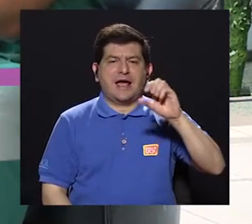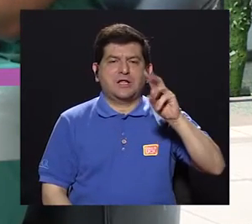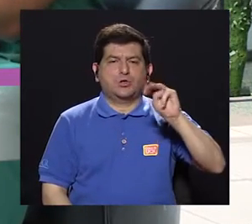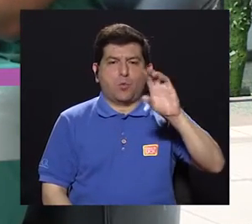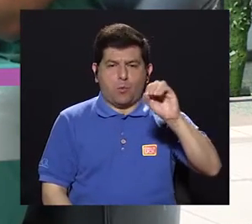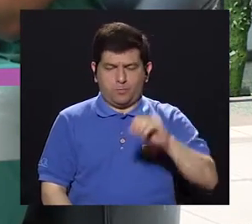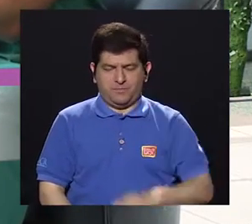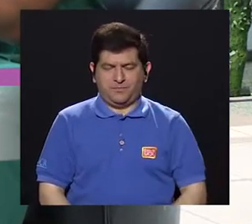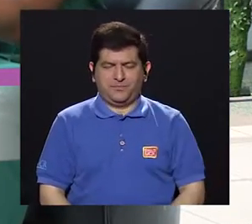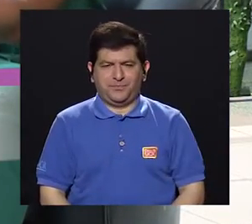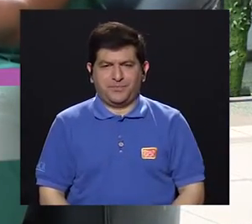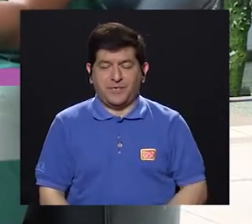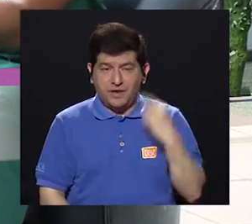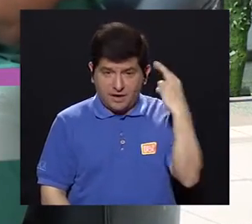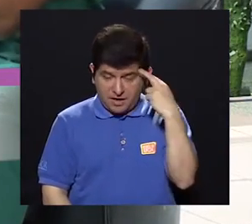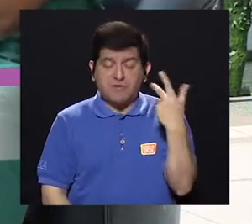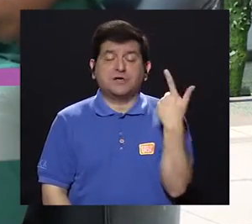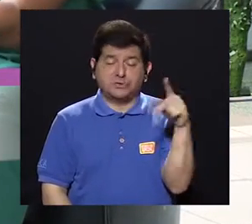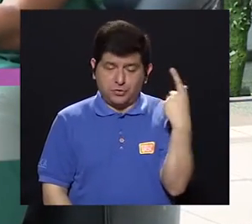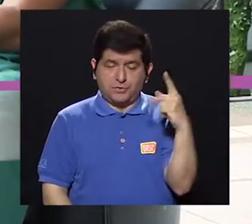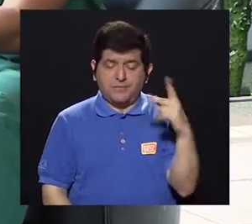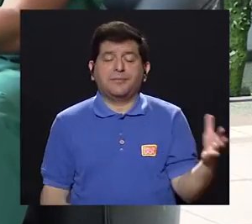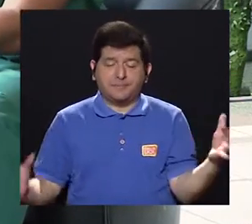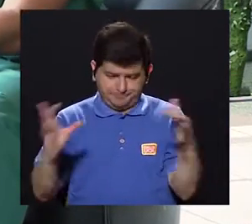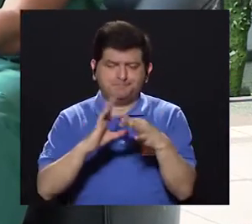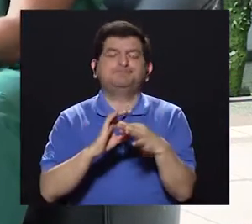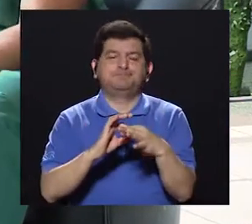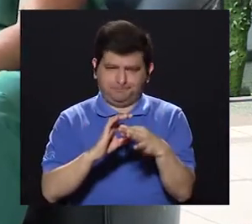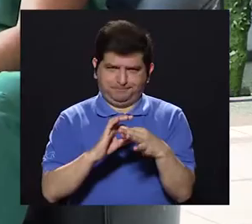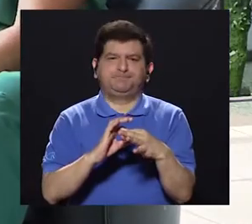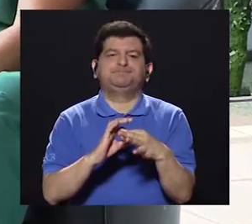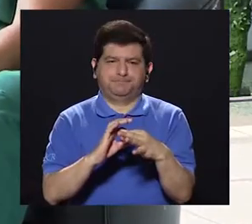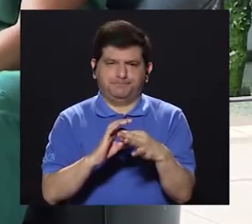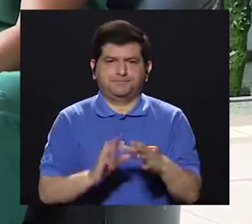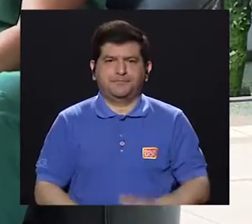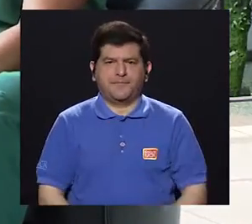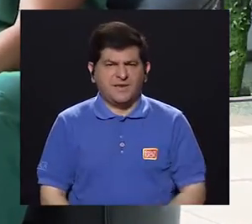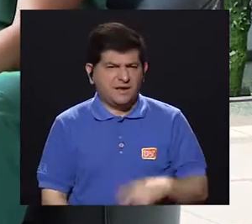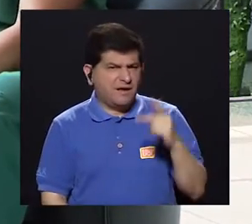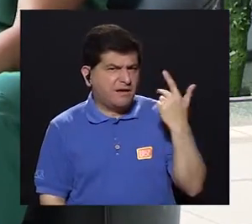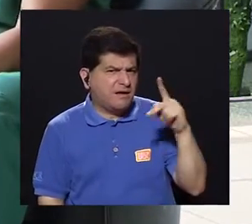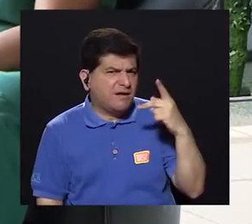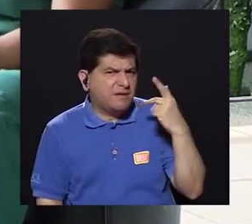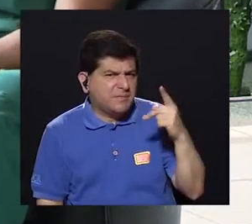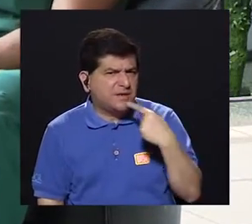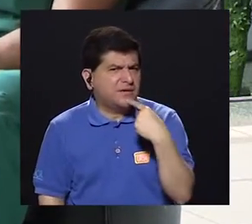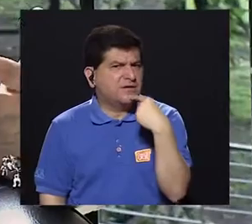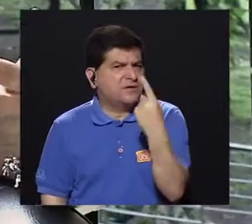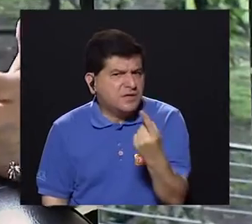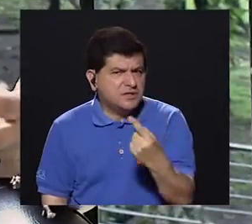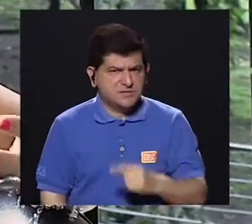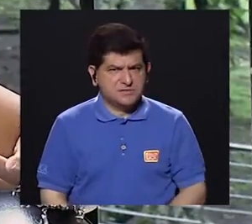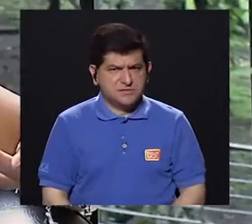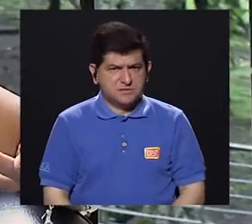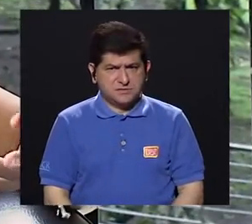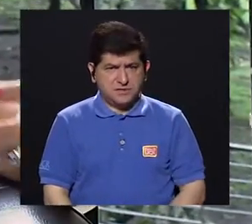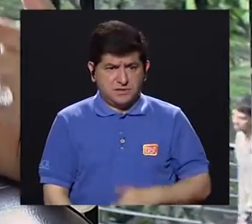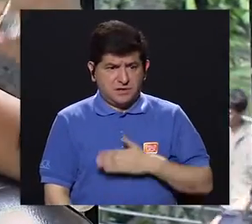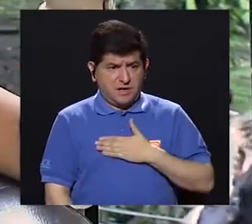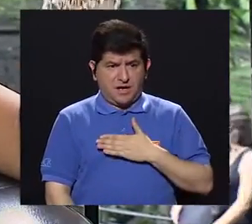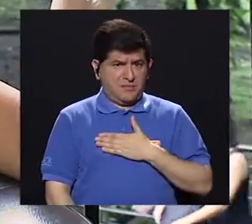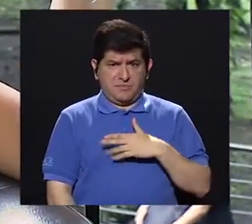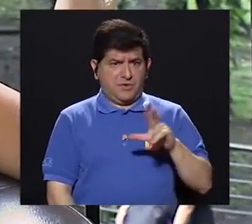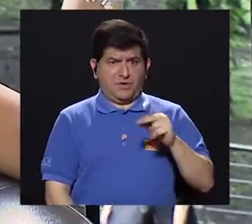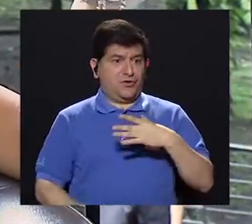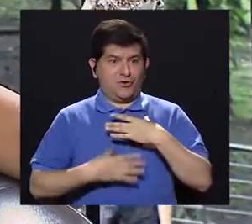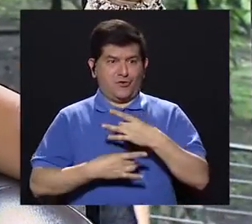átomos. Por lo cual tiene un riesgo asociado. Y esto del riesgo, porque digo, no es que a mí se